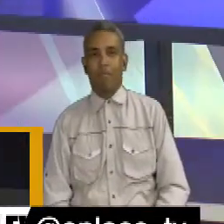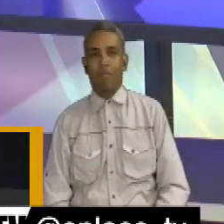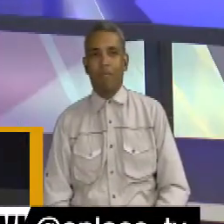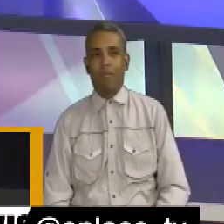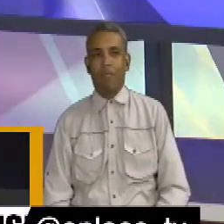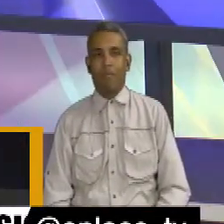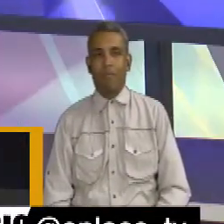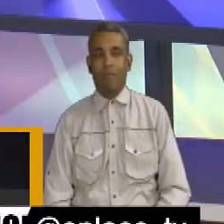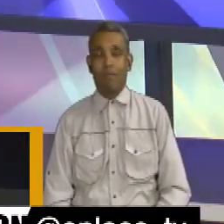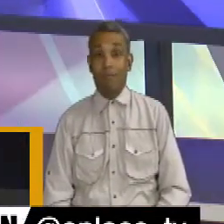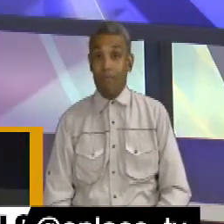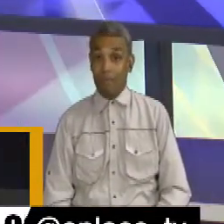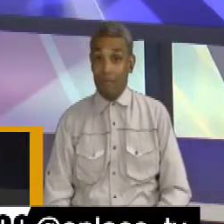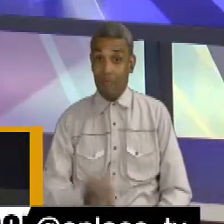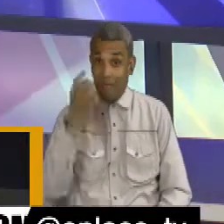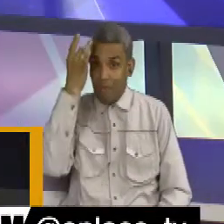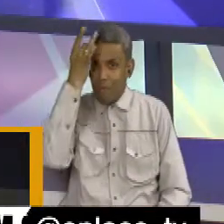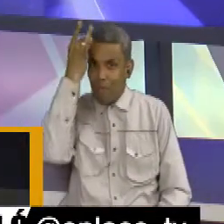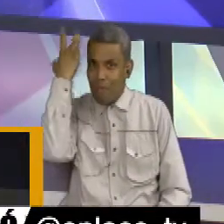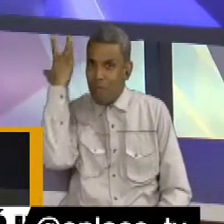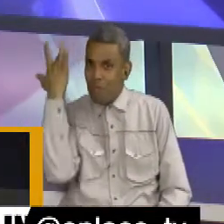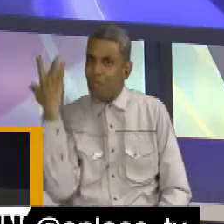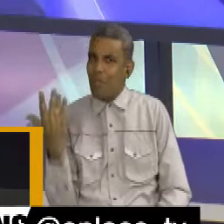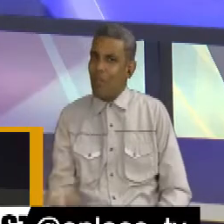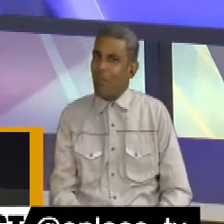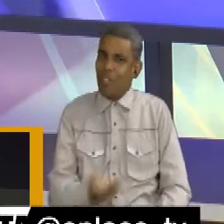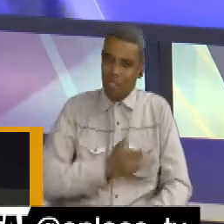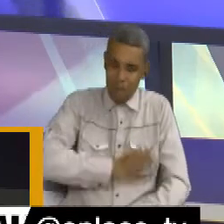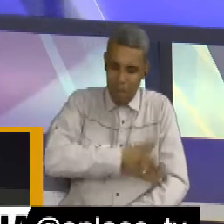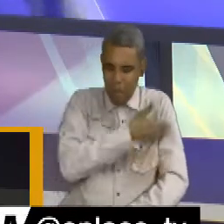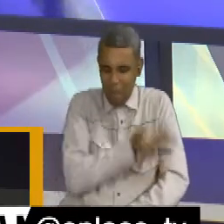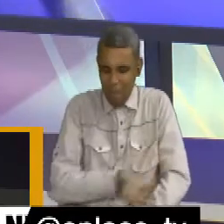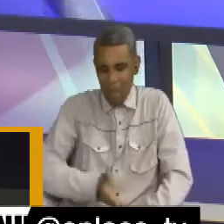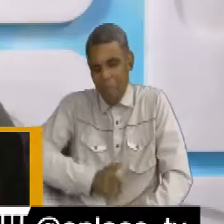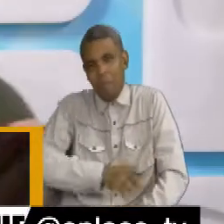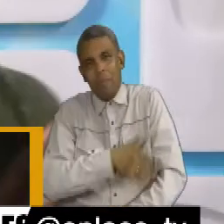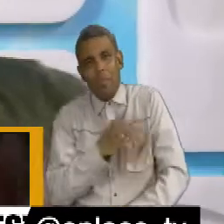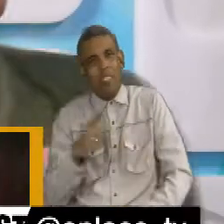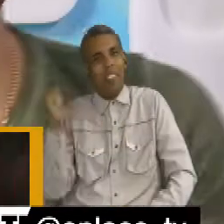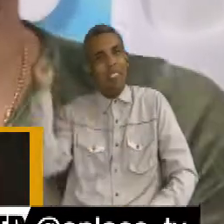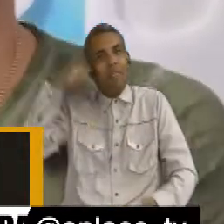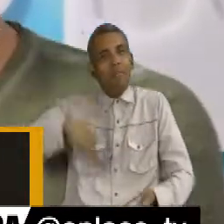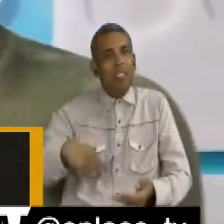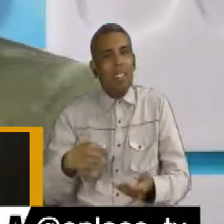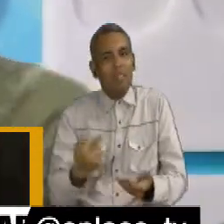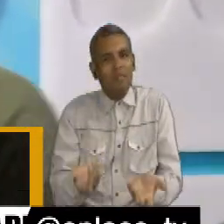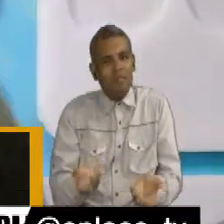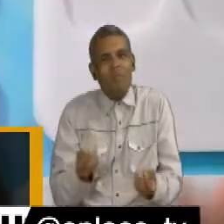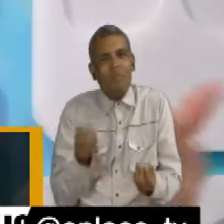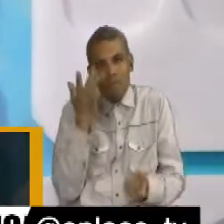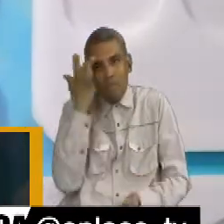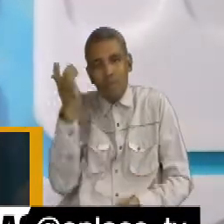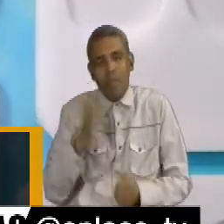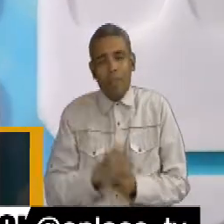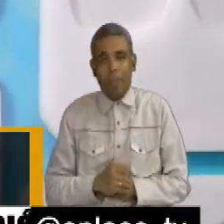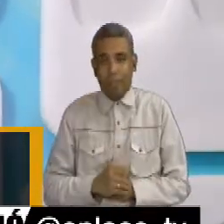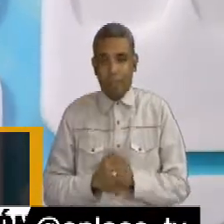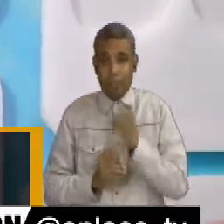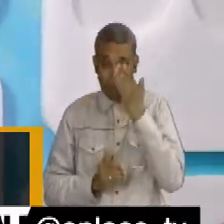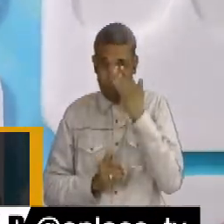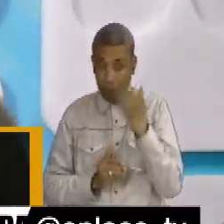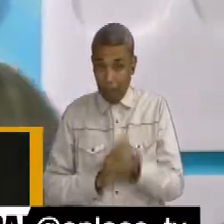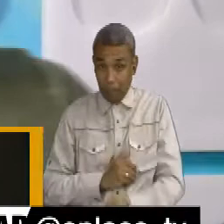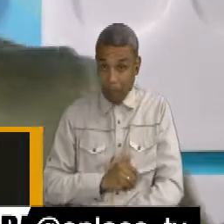Trae por la ciudad al Mono Zabaleta con esta maravillosa canción. Bueno, estamos promocionando esta canción totalmente de amor, una canción que está en